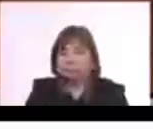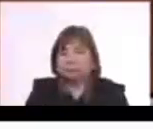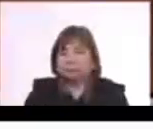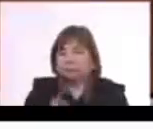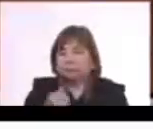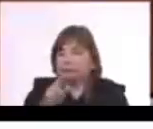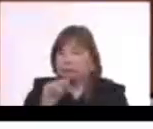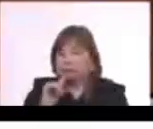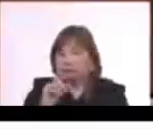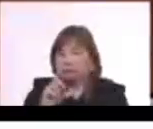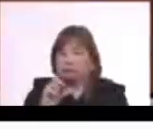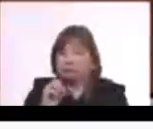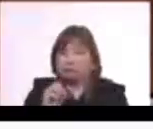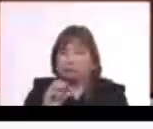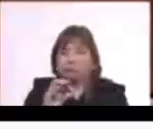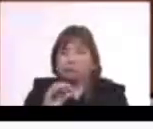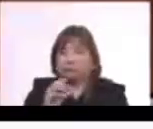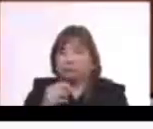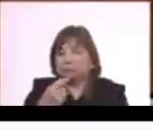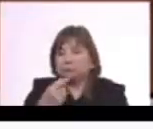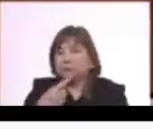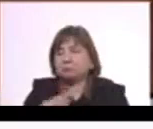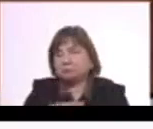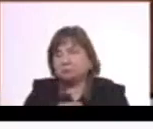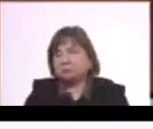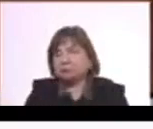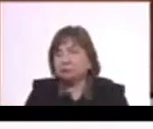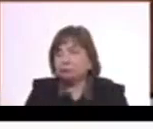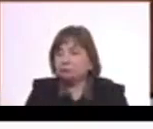2022-2023. Arriola Latueros. A favor.